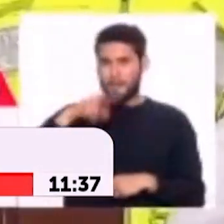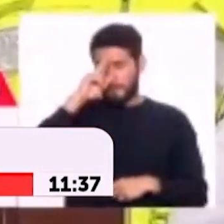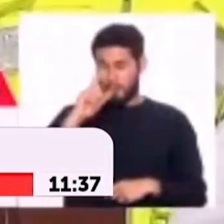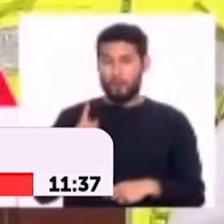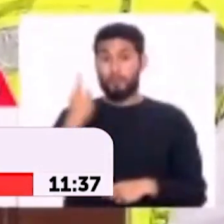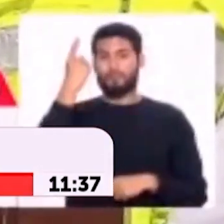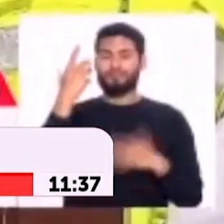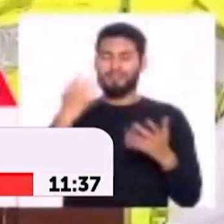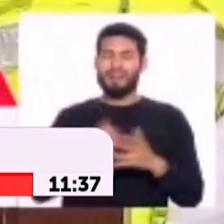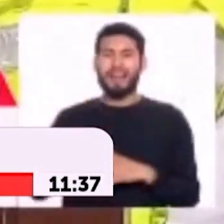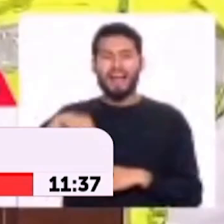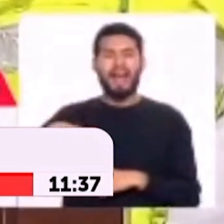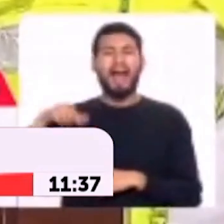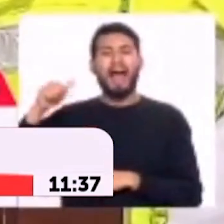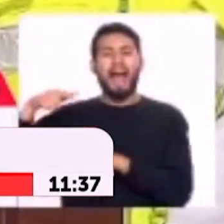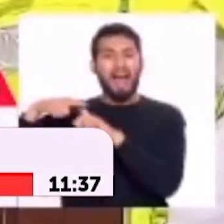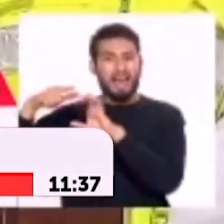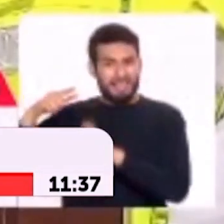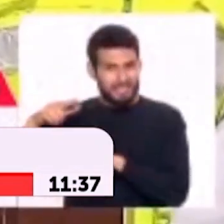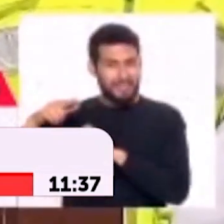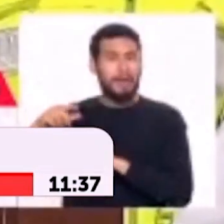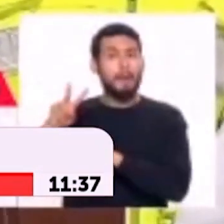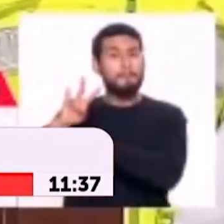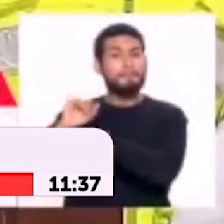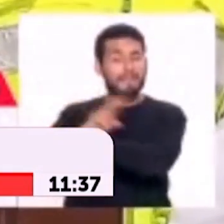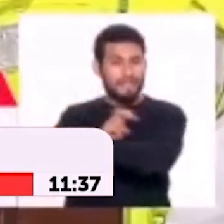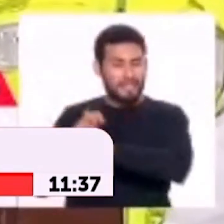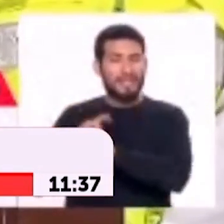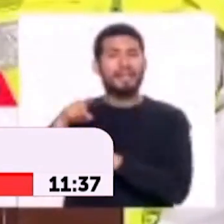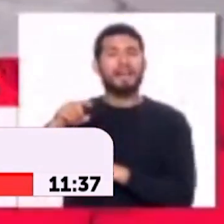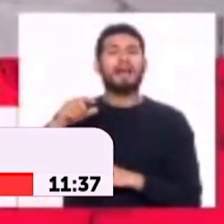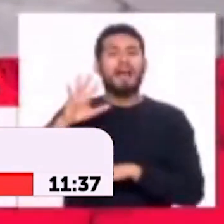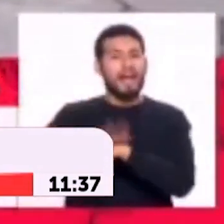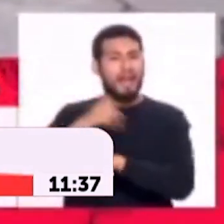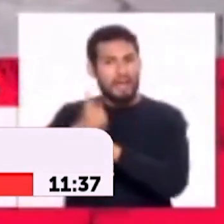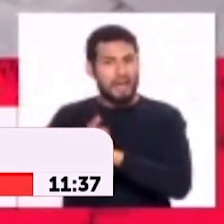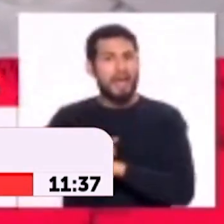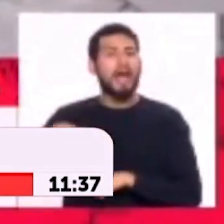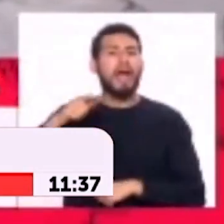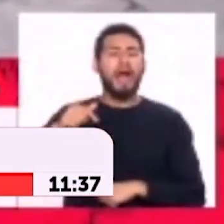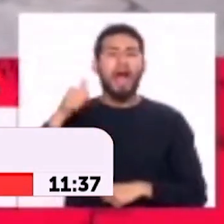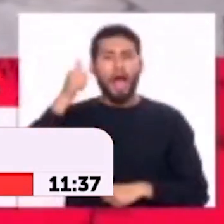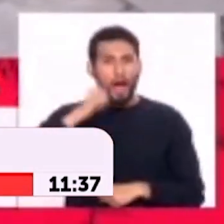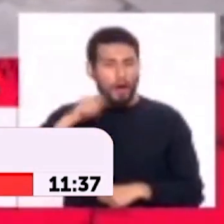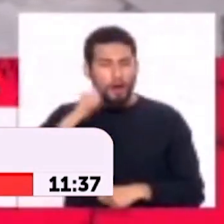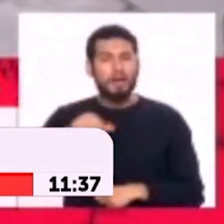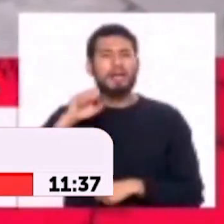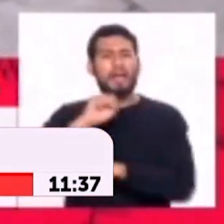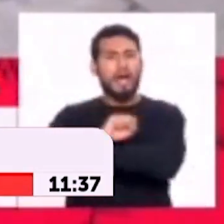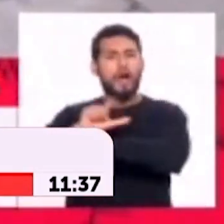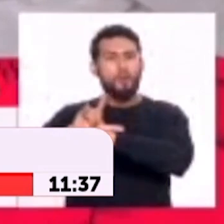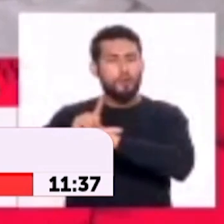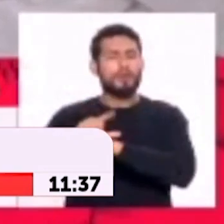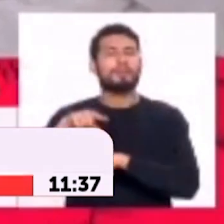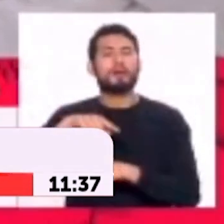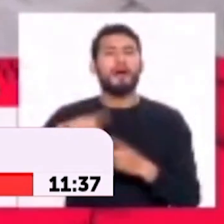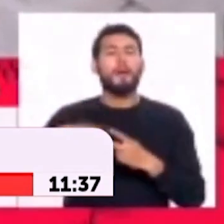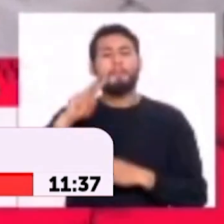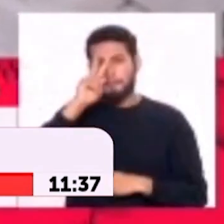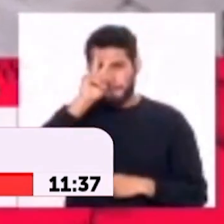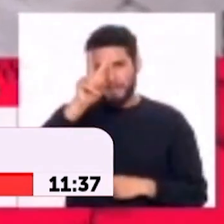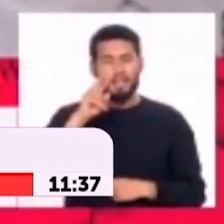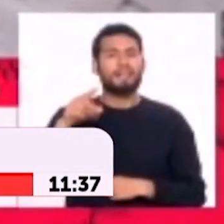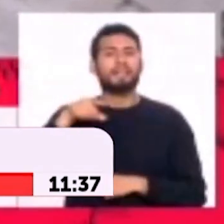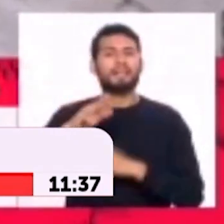capital: Ate, Vitarte, Santa Anita, El Agustino, San Luis, La Victoria, Cercado,